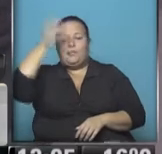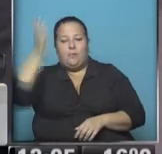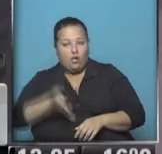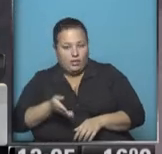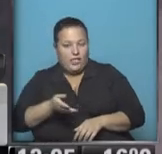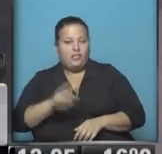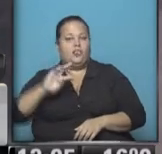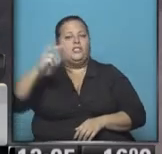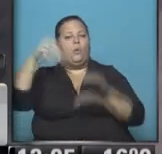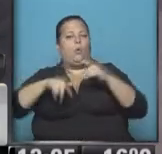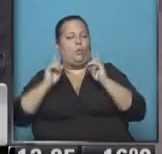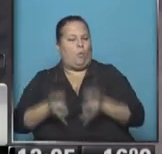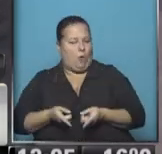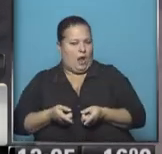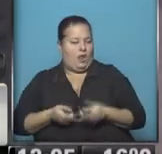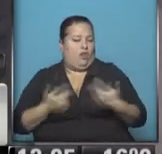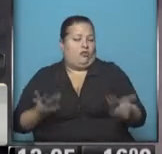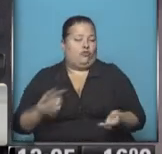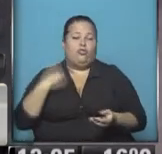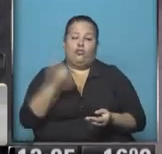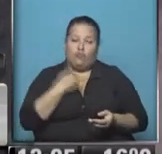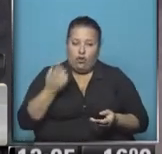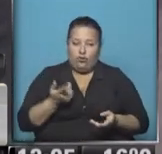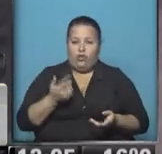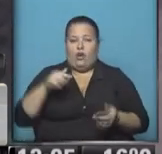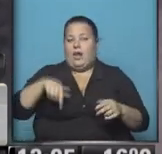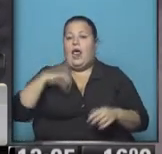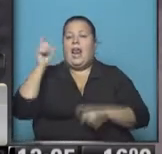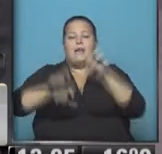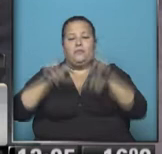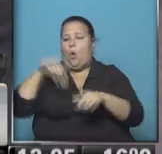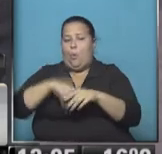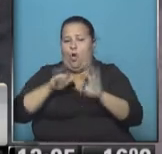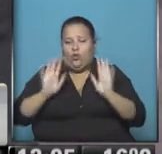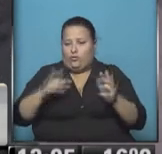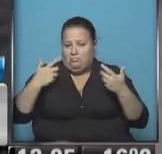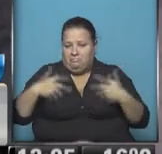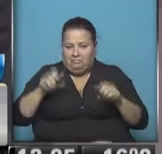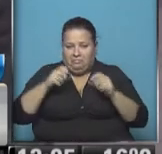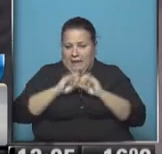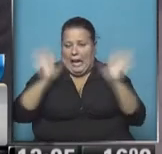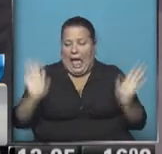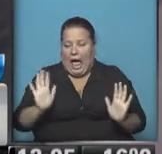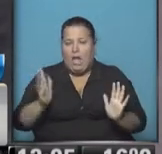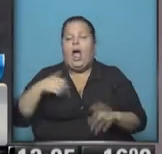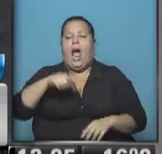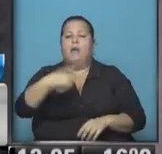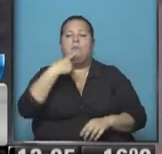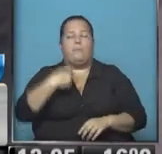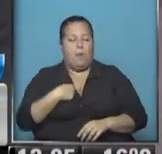y hubo balotaje, ¿no? Entonces nosotros creemos que el ciudadano se manifestó de manera clara. Pero la pregunta que vos